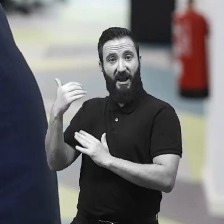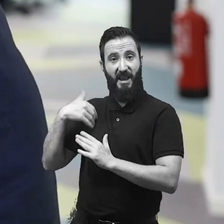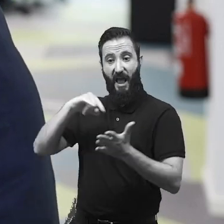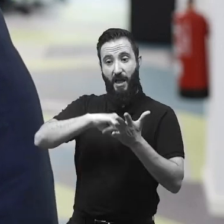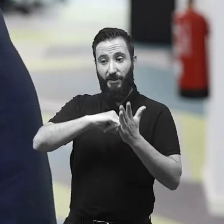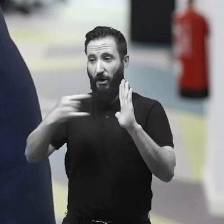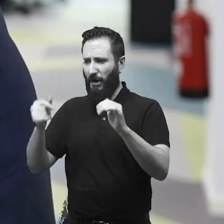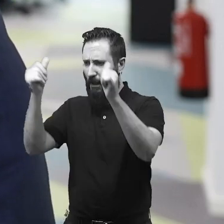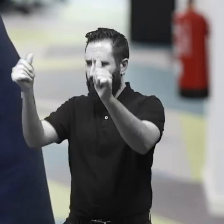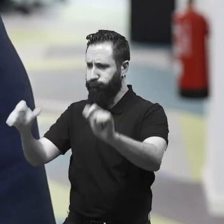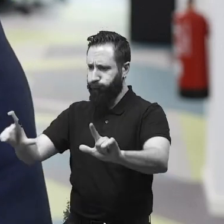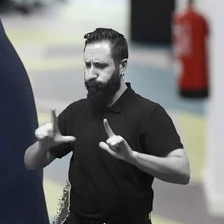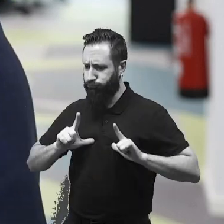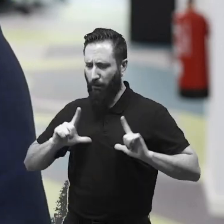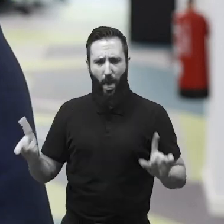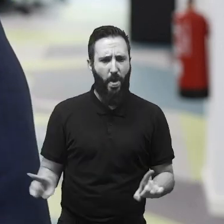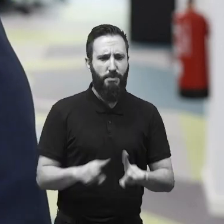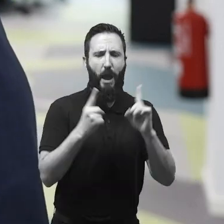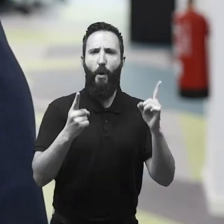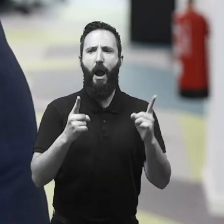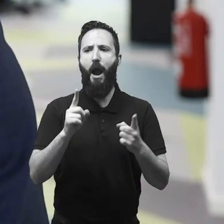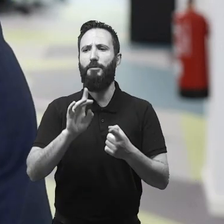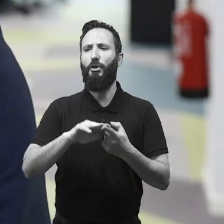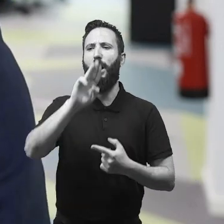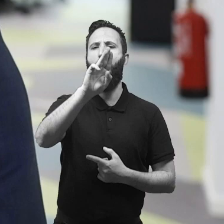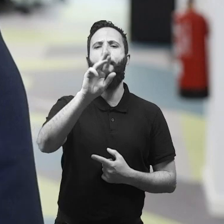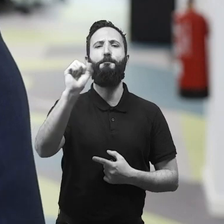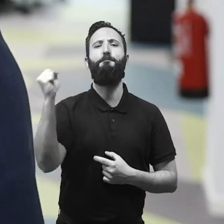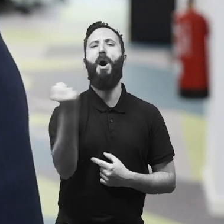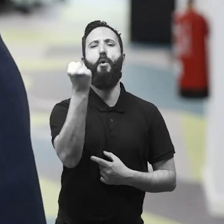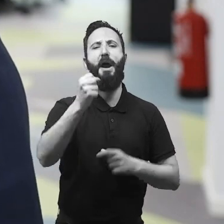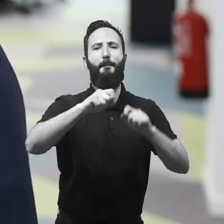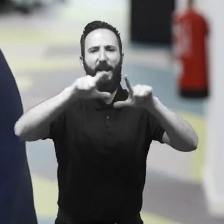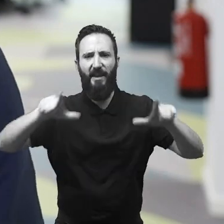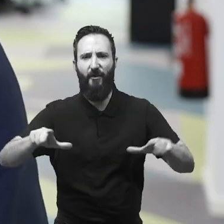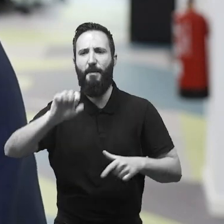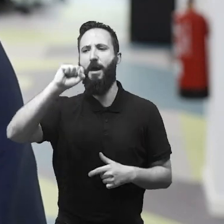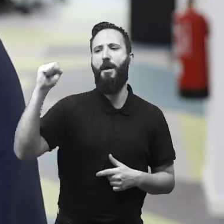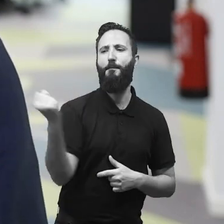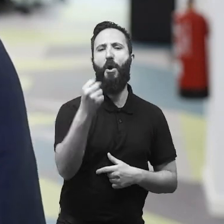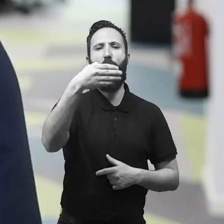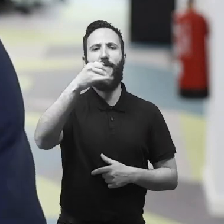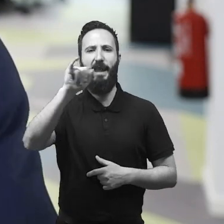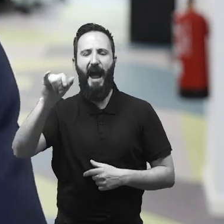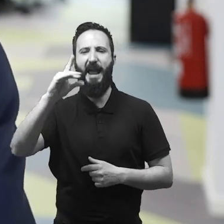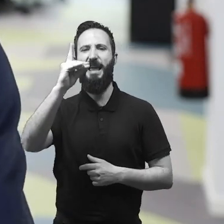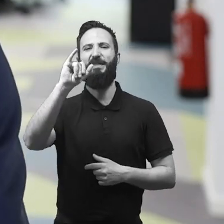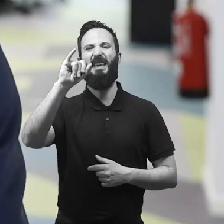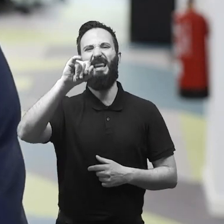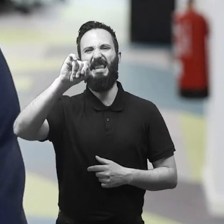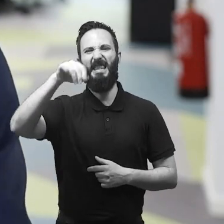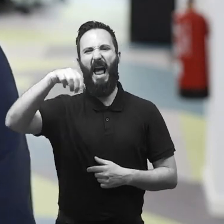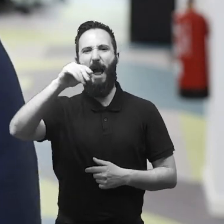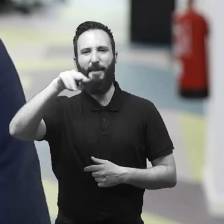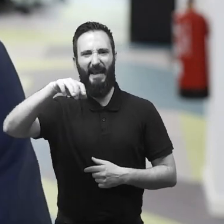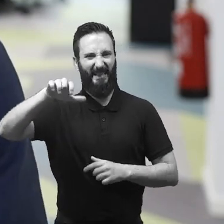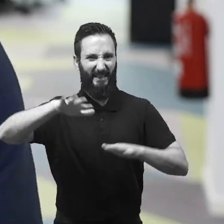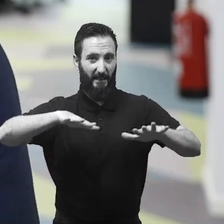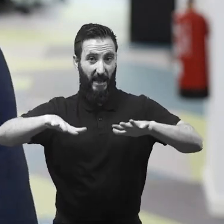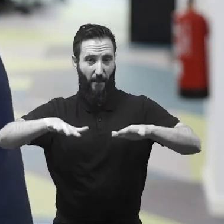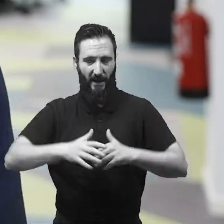puede ser en Power BI, en Power Platform, en Dynamics, en cualquier área, consigue un empleo